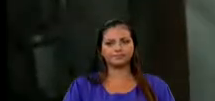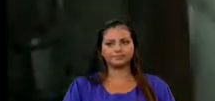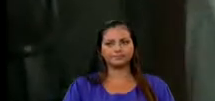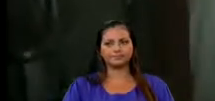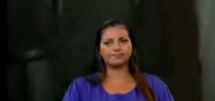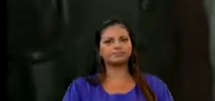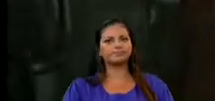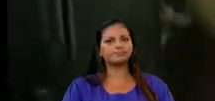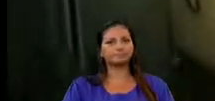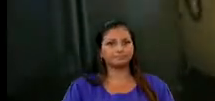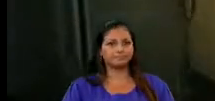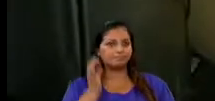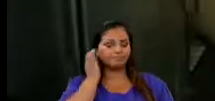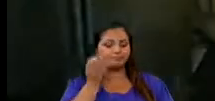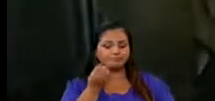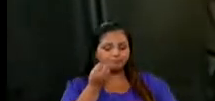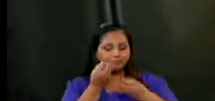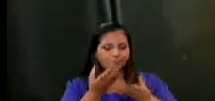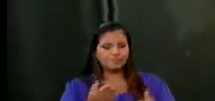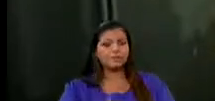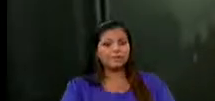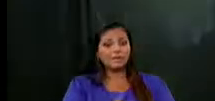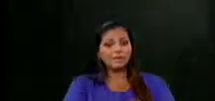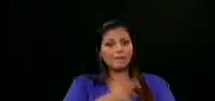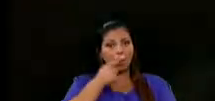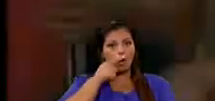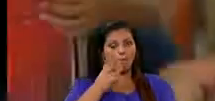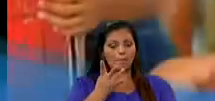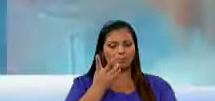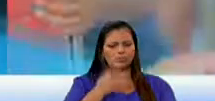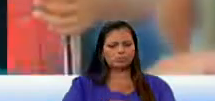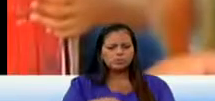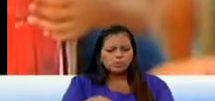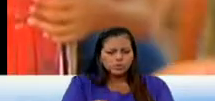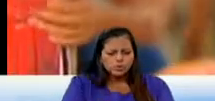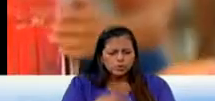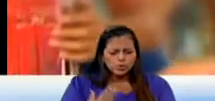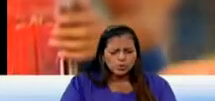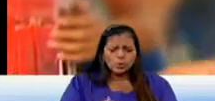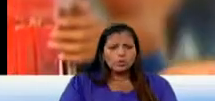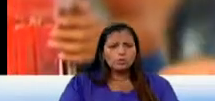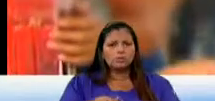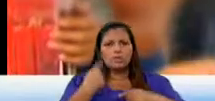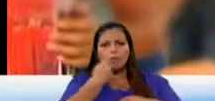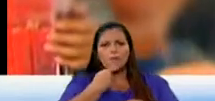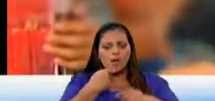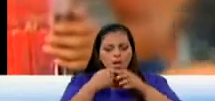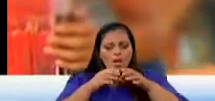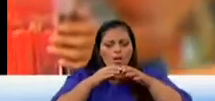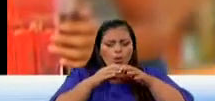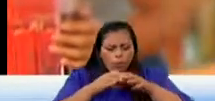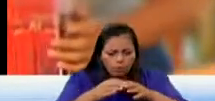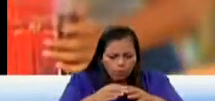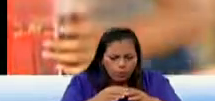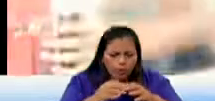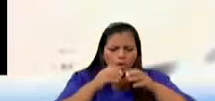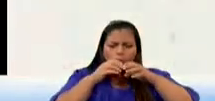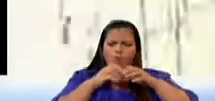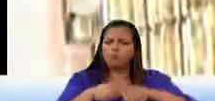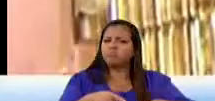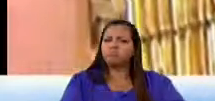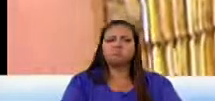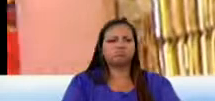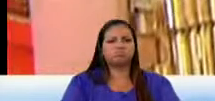Que lo pongo en el suelo, le quiero dar respiración boca a boca, pero ya no me resistía el aire que yo le daba, me lo botaba